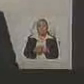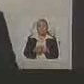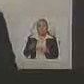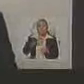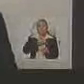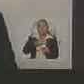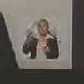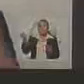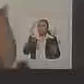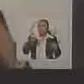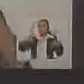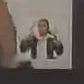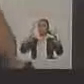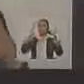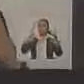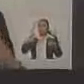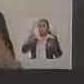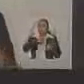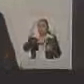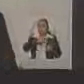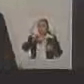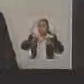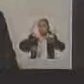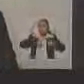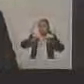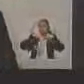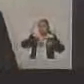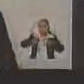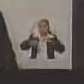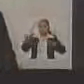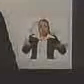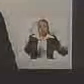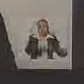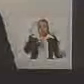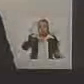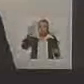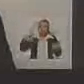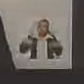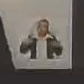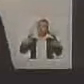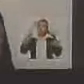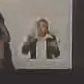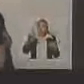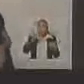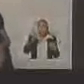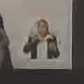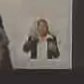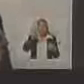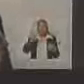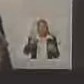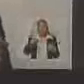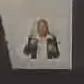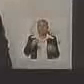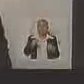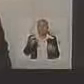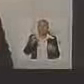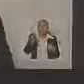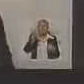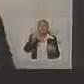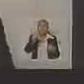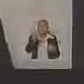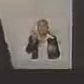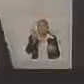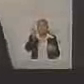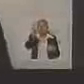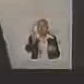Ecobici. Necesitamos que sean los jóvenes quienes vayan cambiando poco a poco la movilidad de nuestra delegación, pero no tienen la tarjeta de crédito que les piden para ser